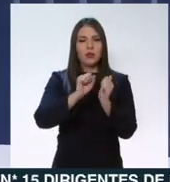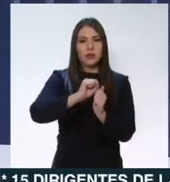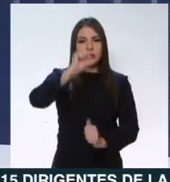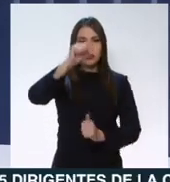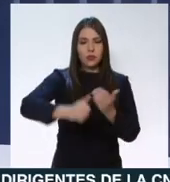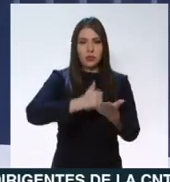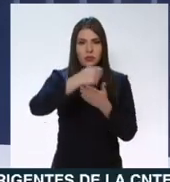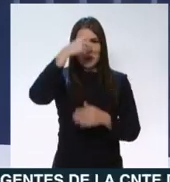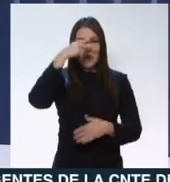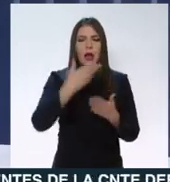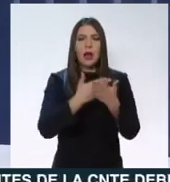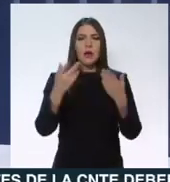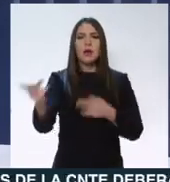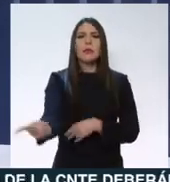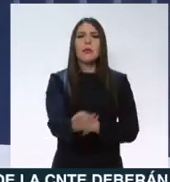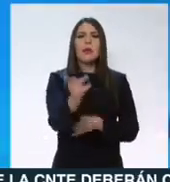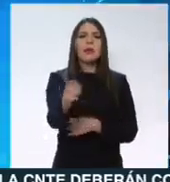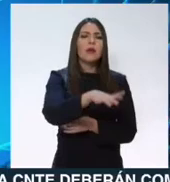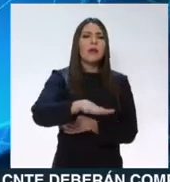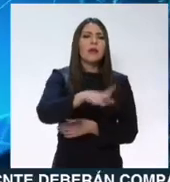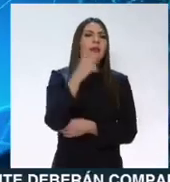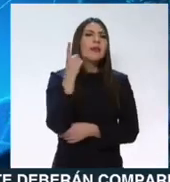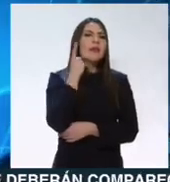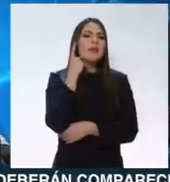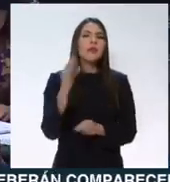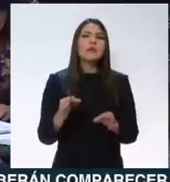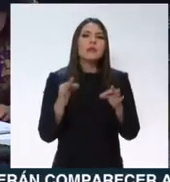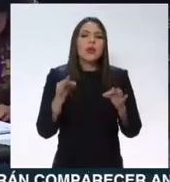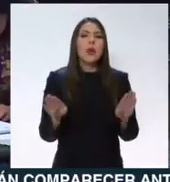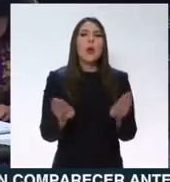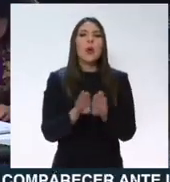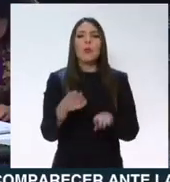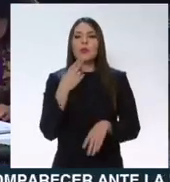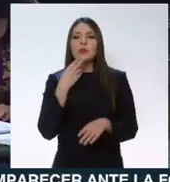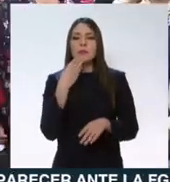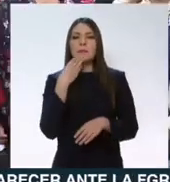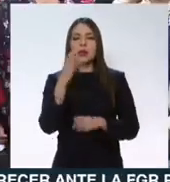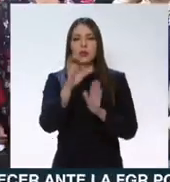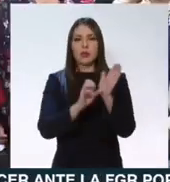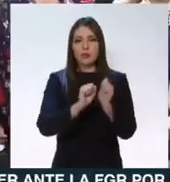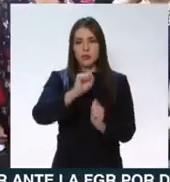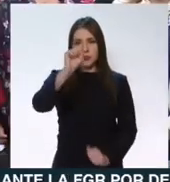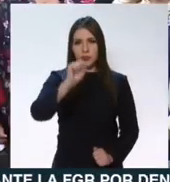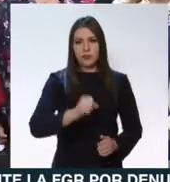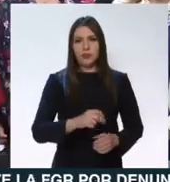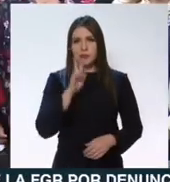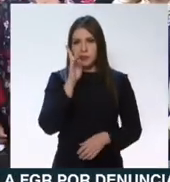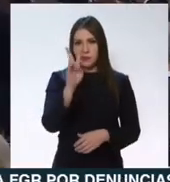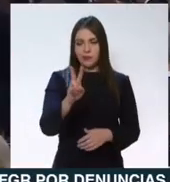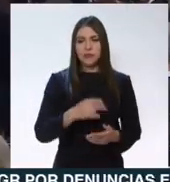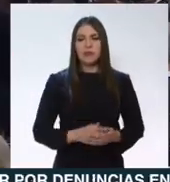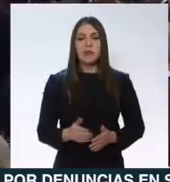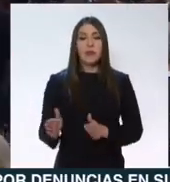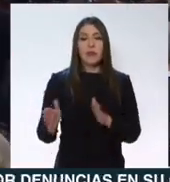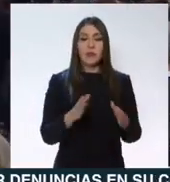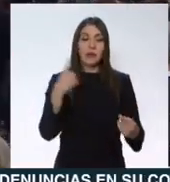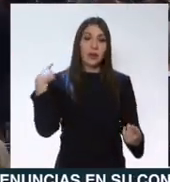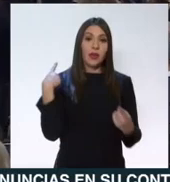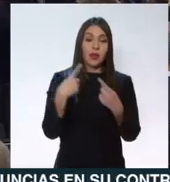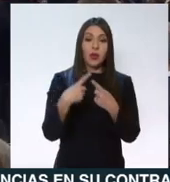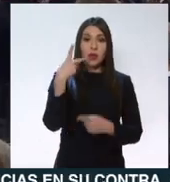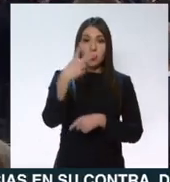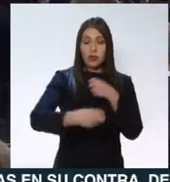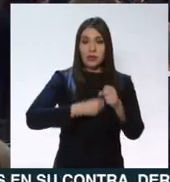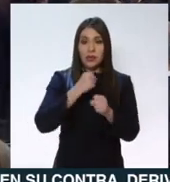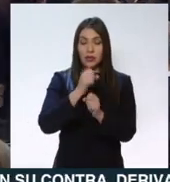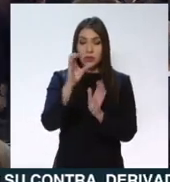su plena aplicación. Veamos. A 2 años de promulgada la Constitución Política de la Ciudad de México, aún existen retos